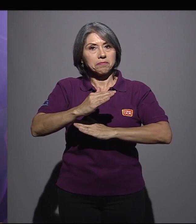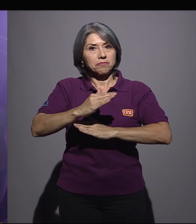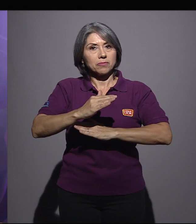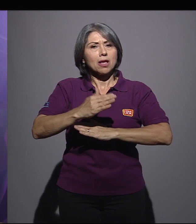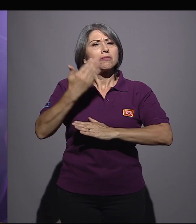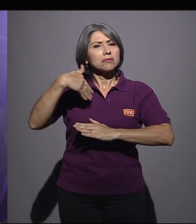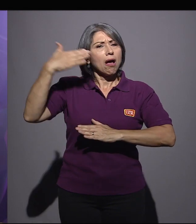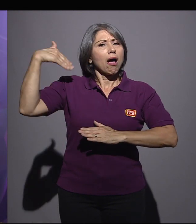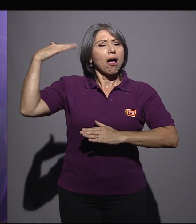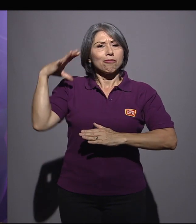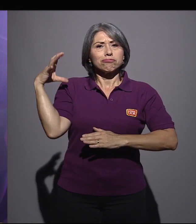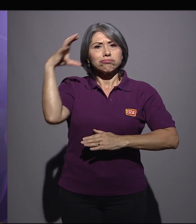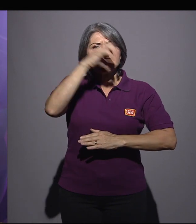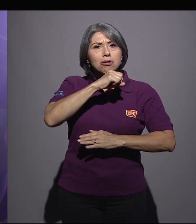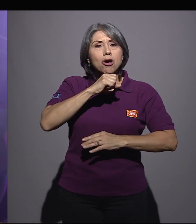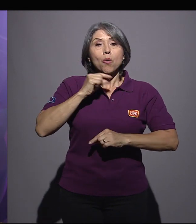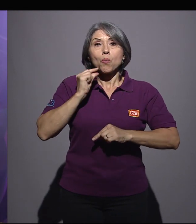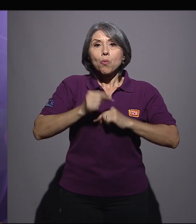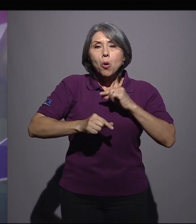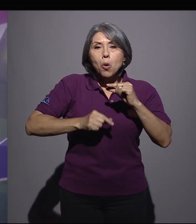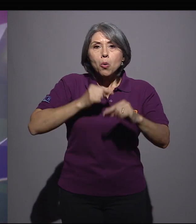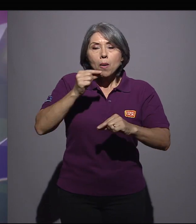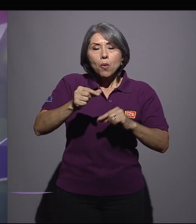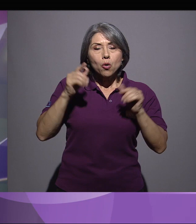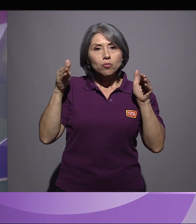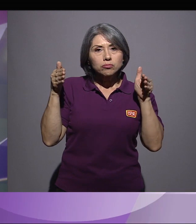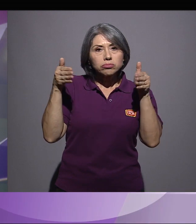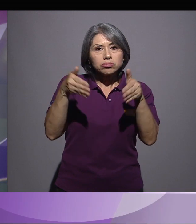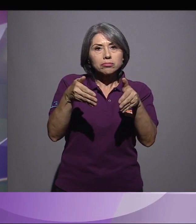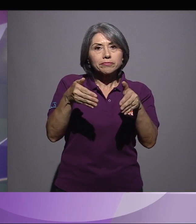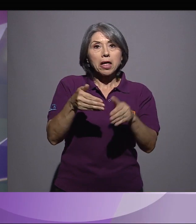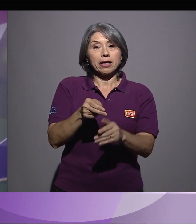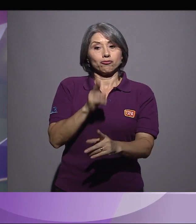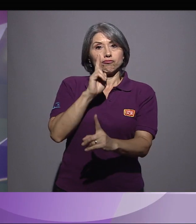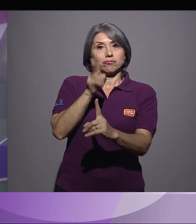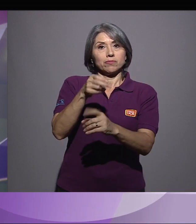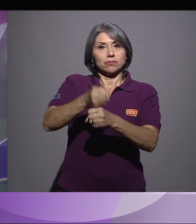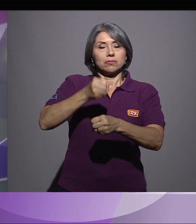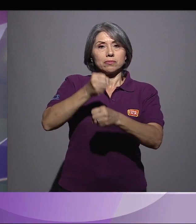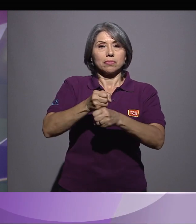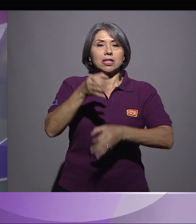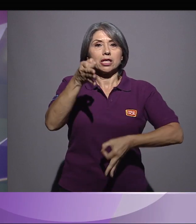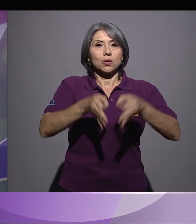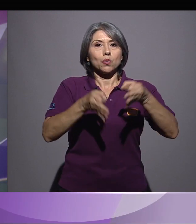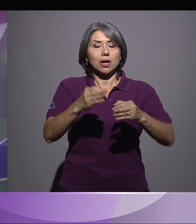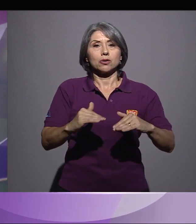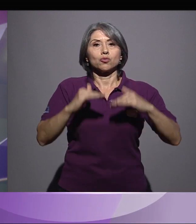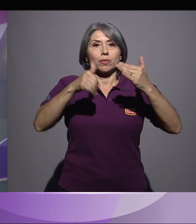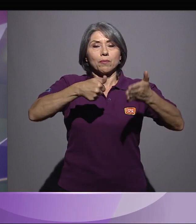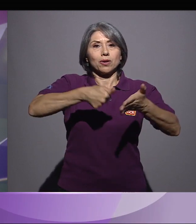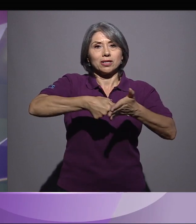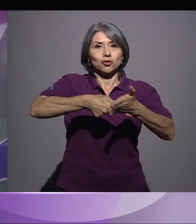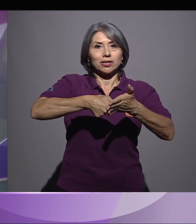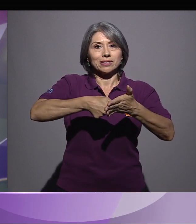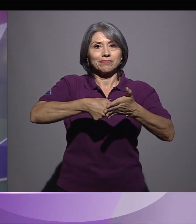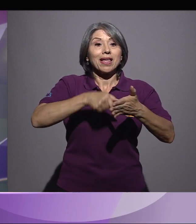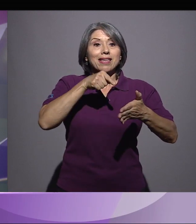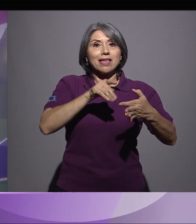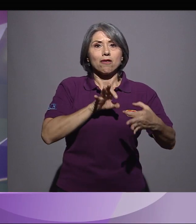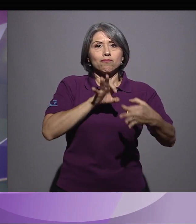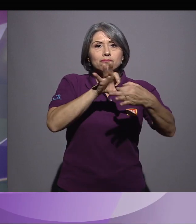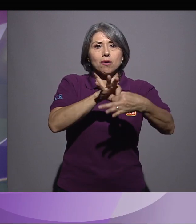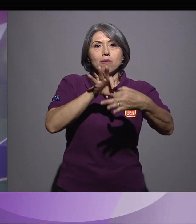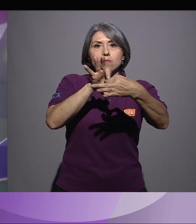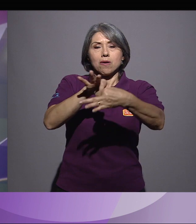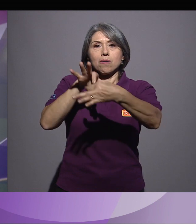Es parte de ese mismo quehacer, ¿verdad?, del Tribunal Supremo de Elecciones, así como de la coordinación con otras instituciones, aunado